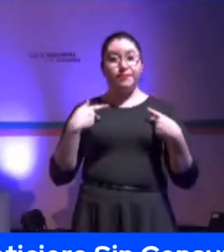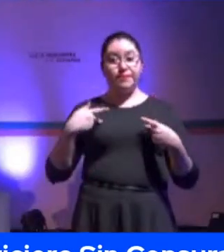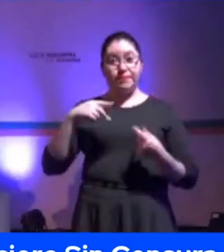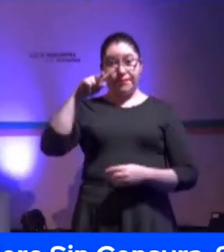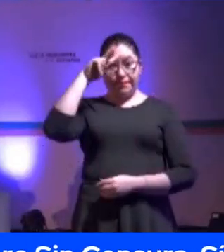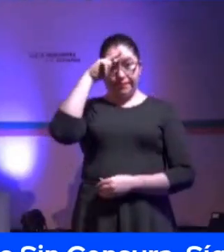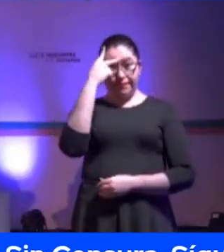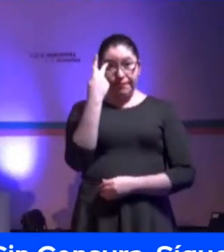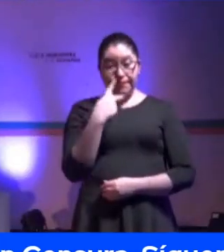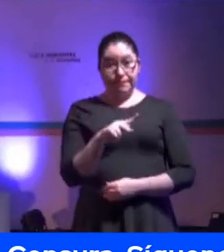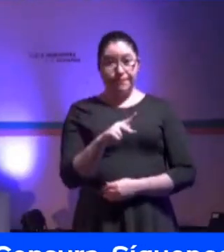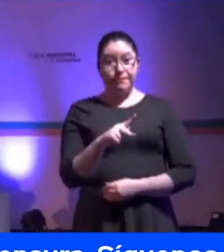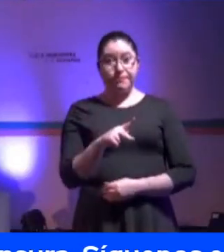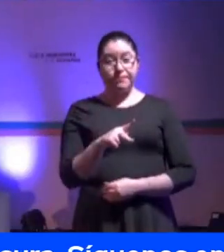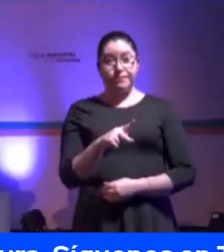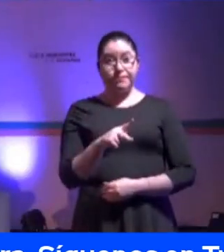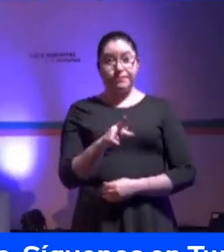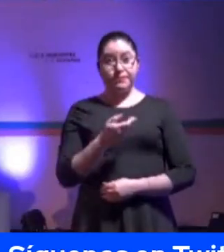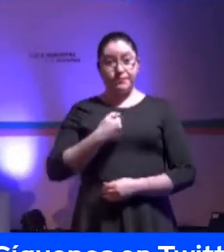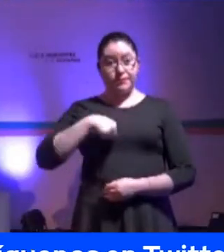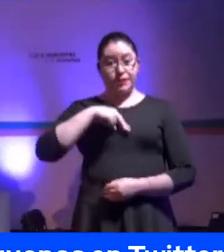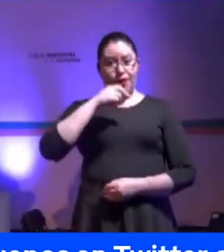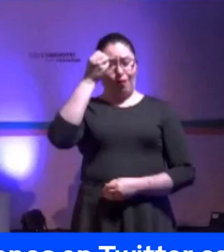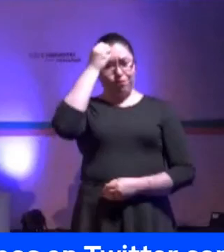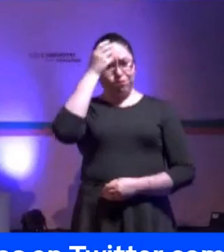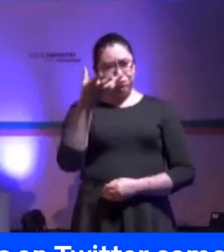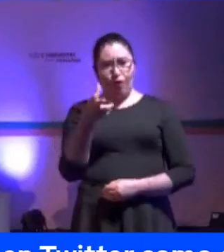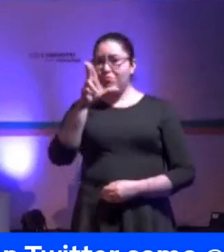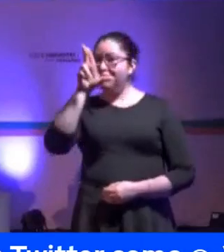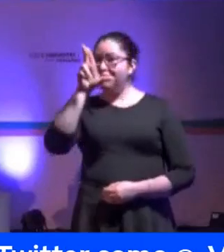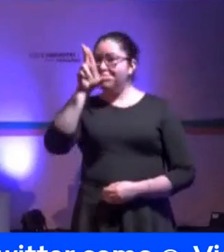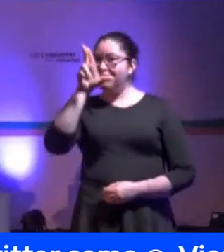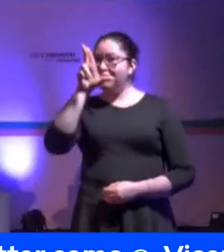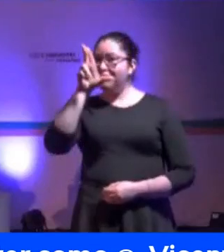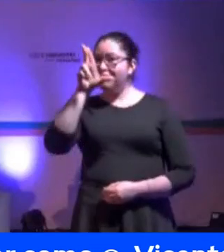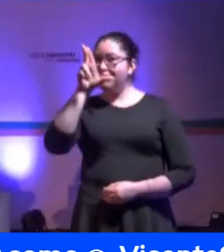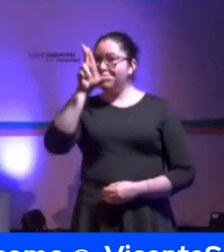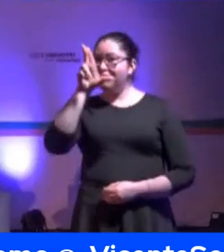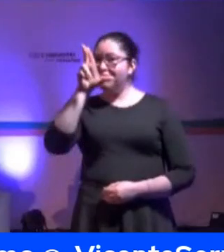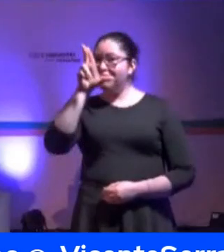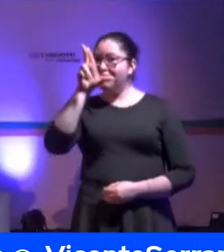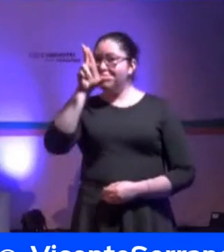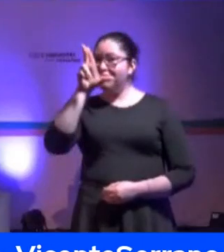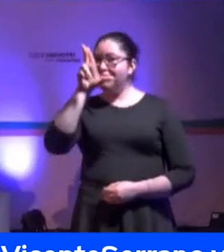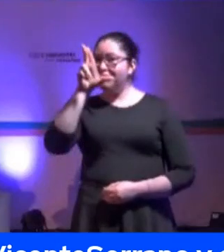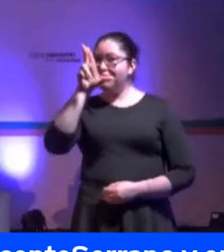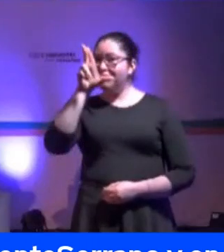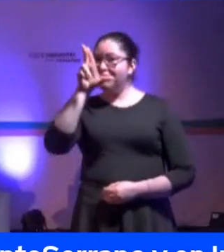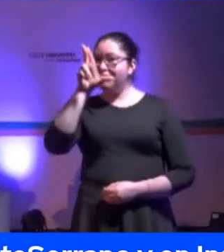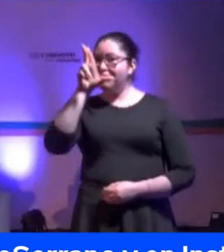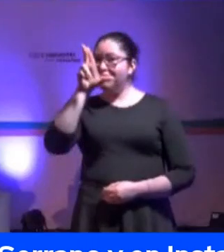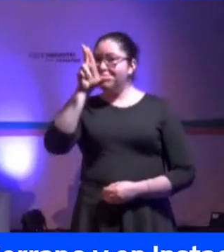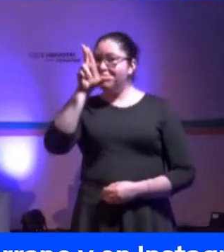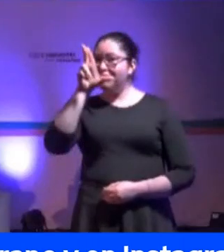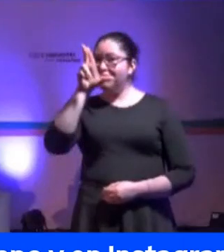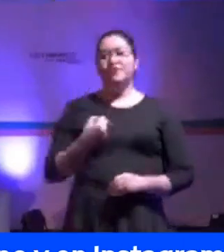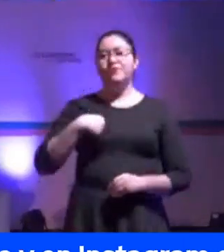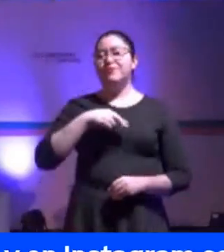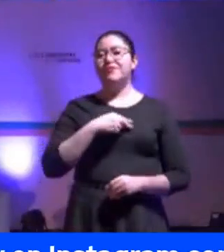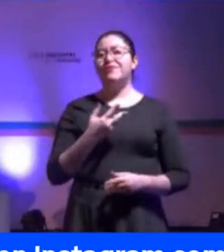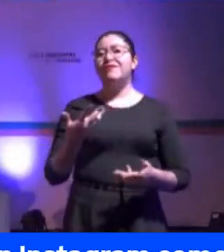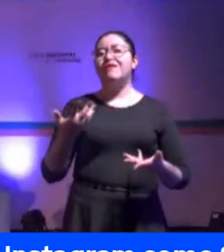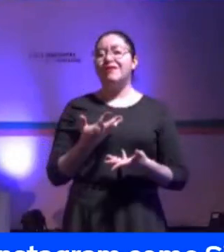solamente no somos huevones, sino que prácticamente somos